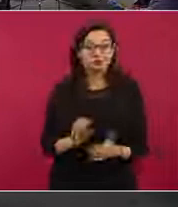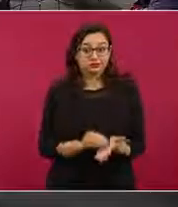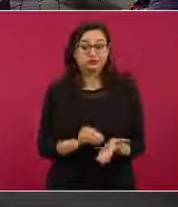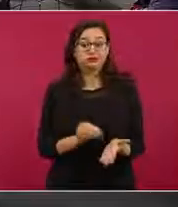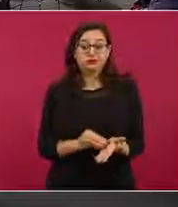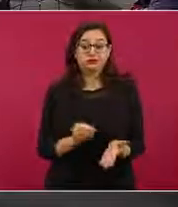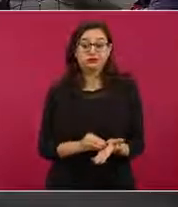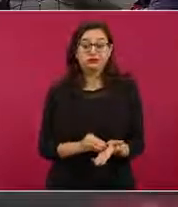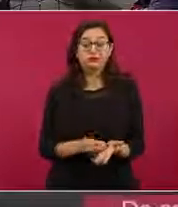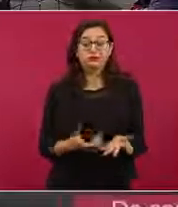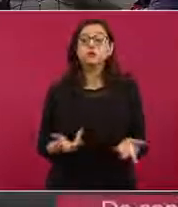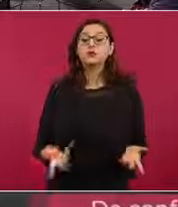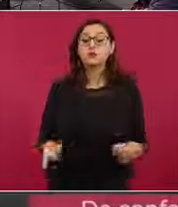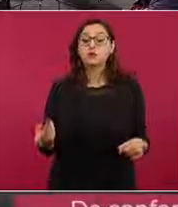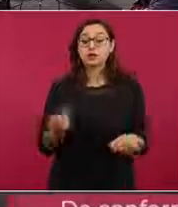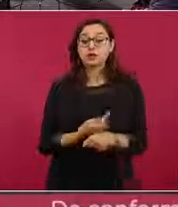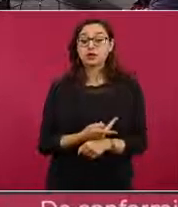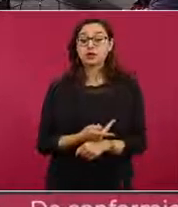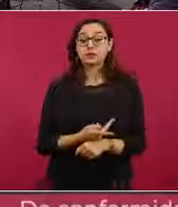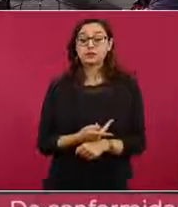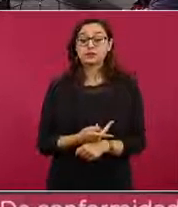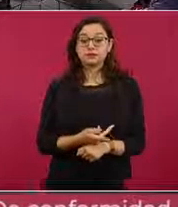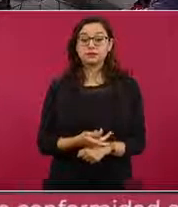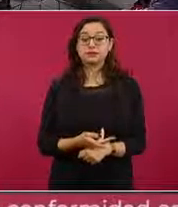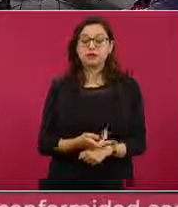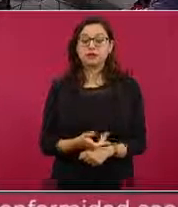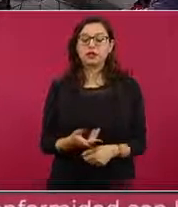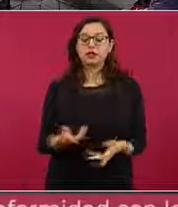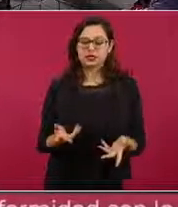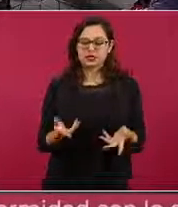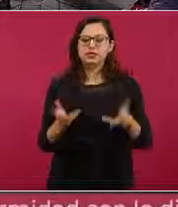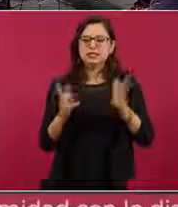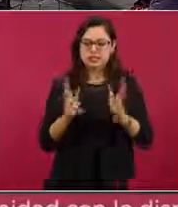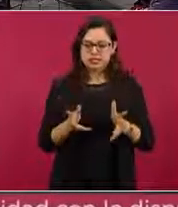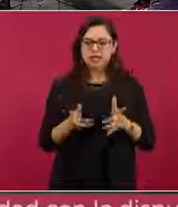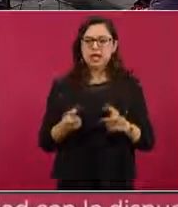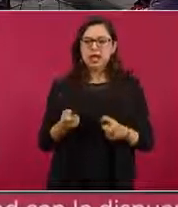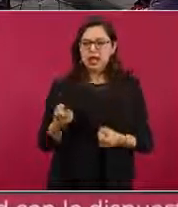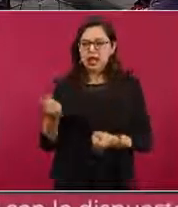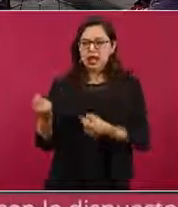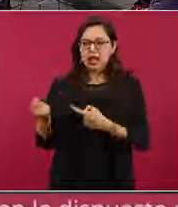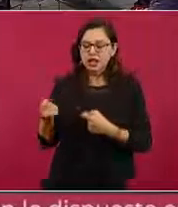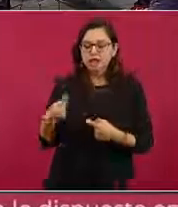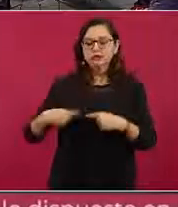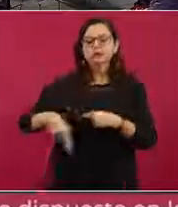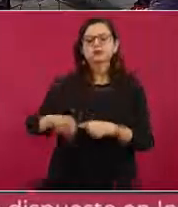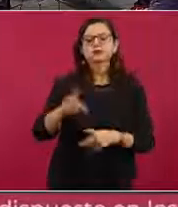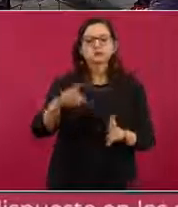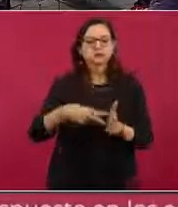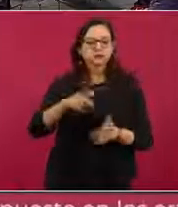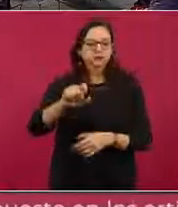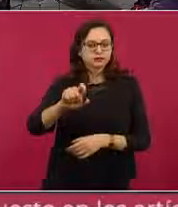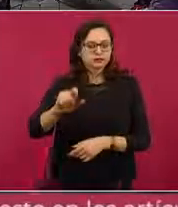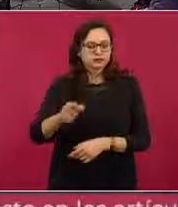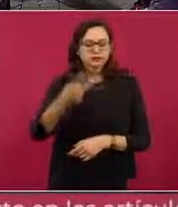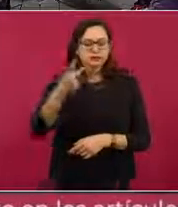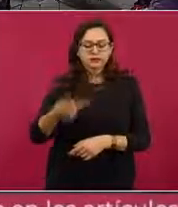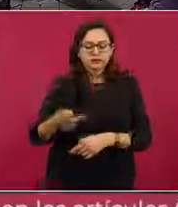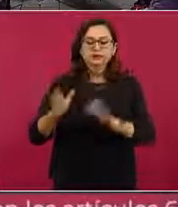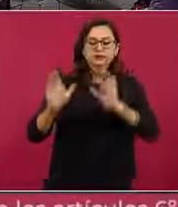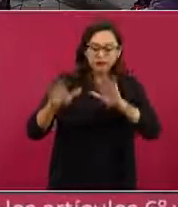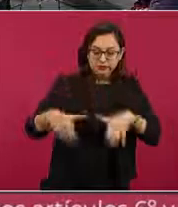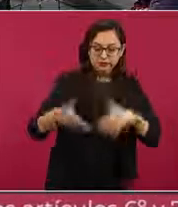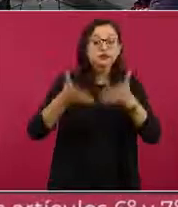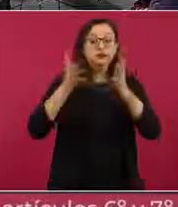han presentado casos en que ya se les ofreció la readscripción en este año 2022, pero les dicen, fíjense nada